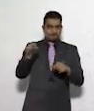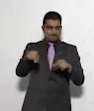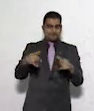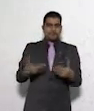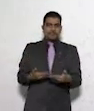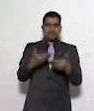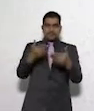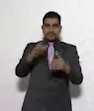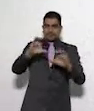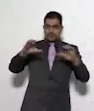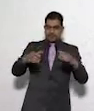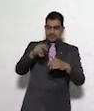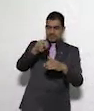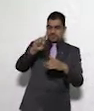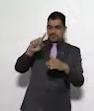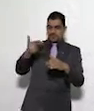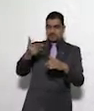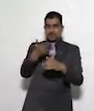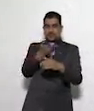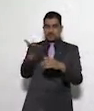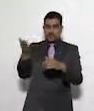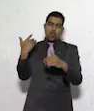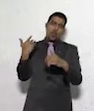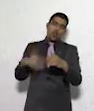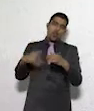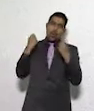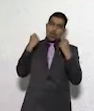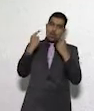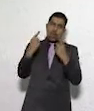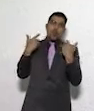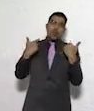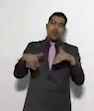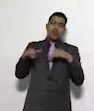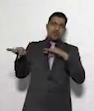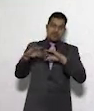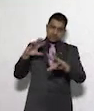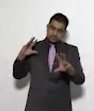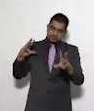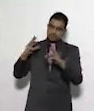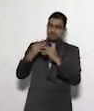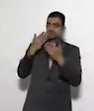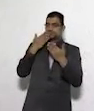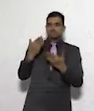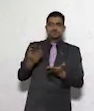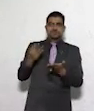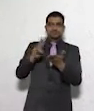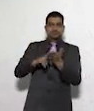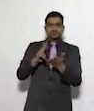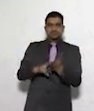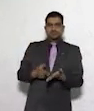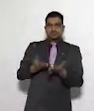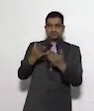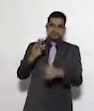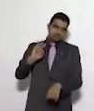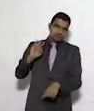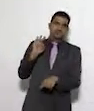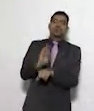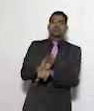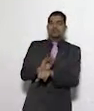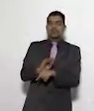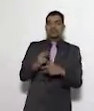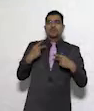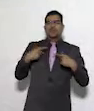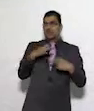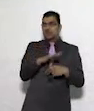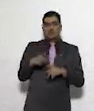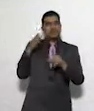Comisión Nacional de Derechos Humanos ha hecho una labor invaluable y es ya un bastión del defensor de la justicia a